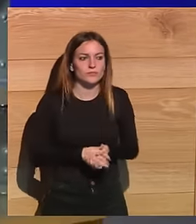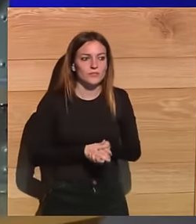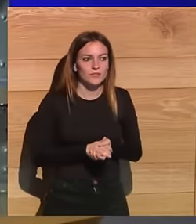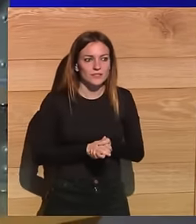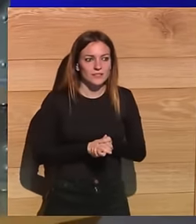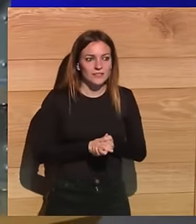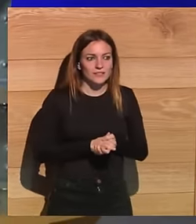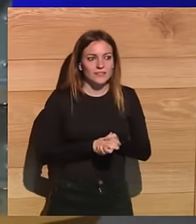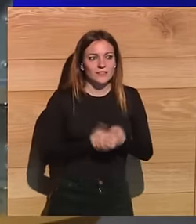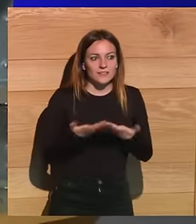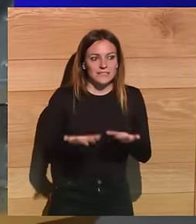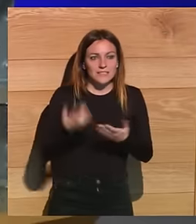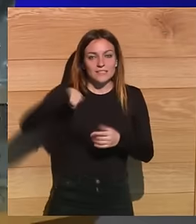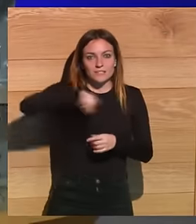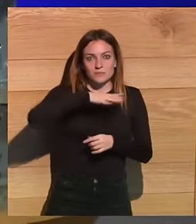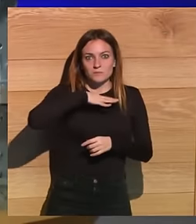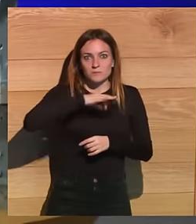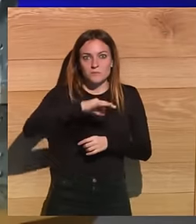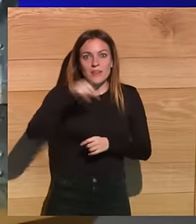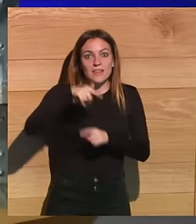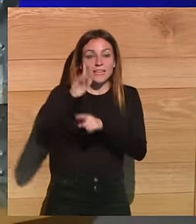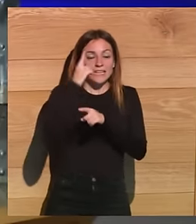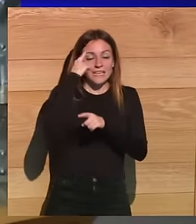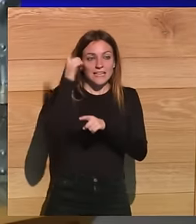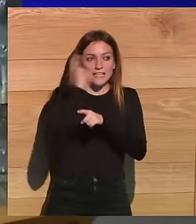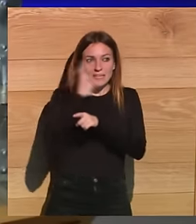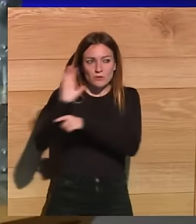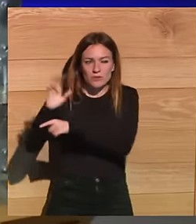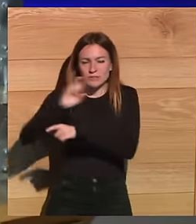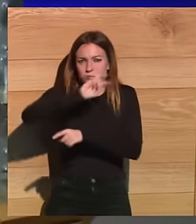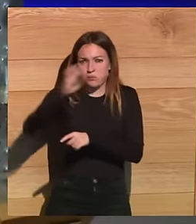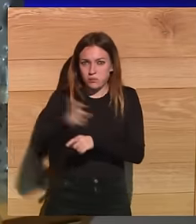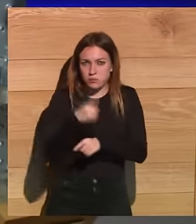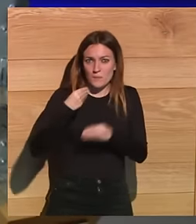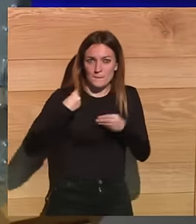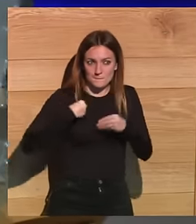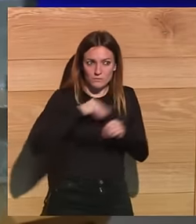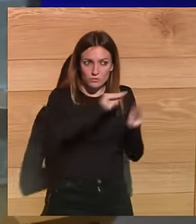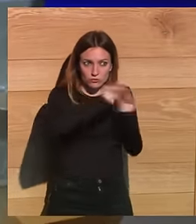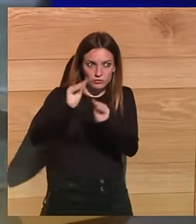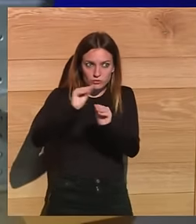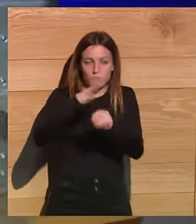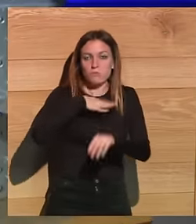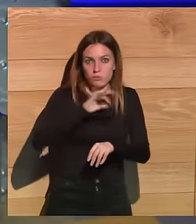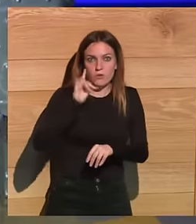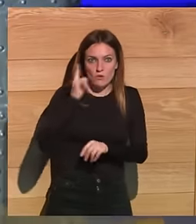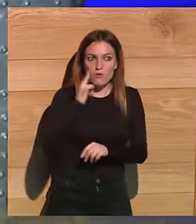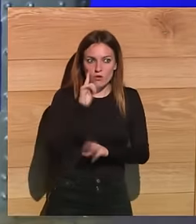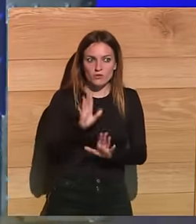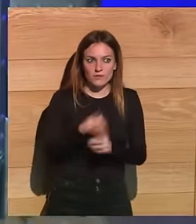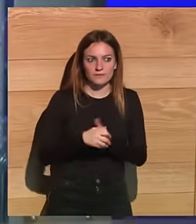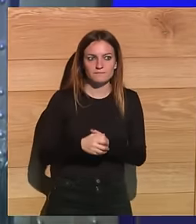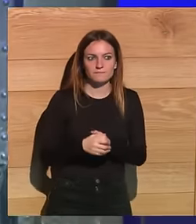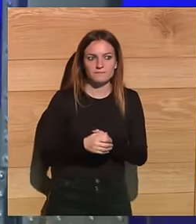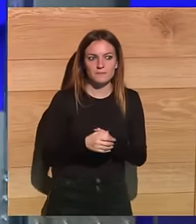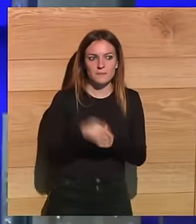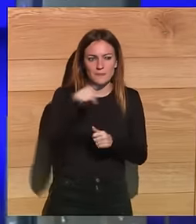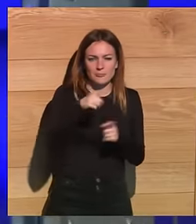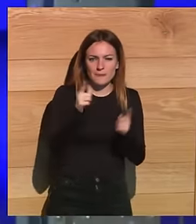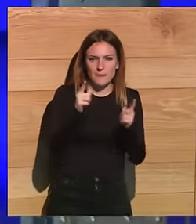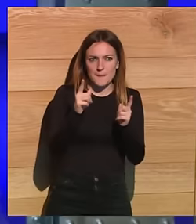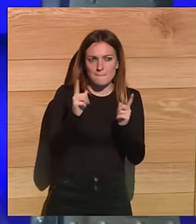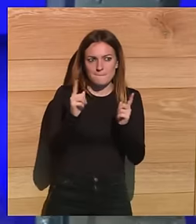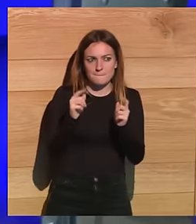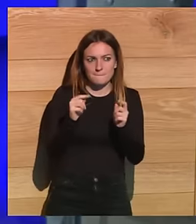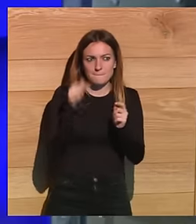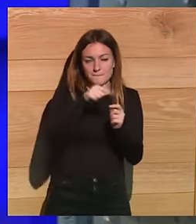probablemente vamos a tener muchas neuronas de Luke Skywalker. Podemos ver pequeñas barras, estos